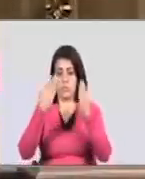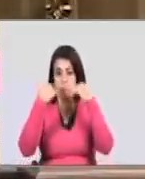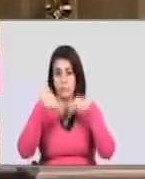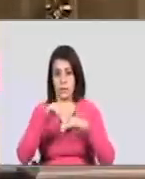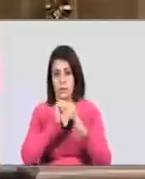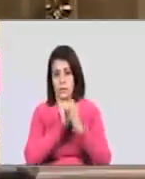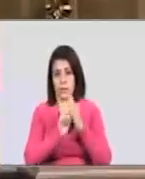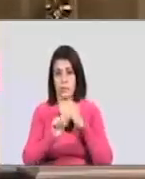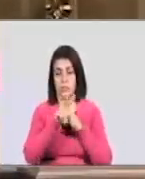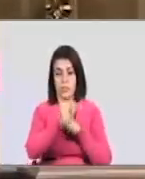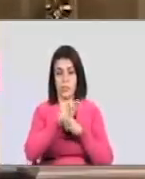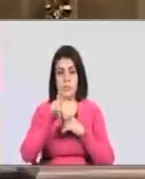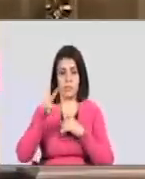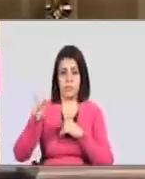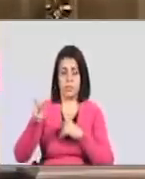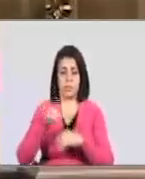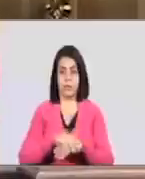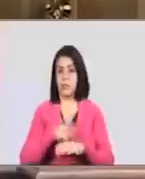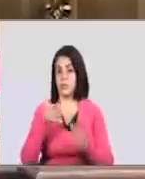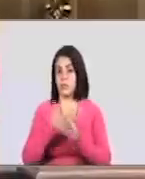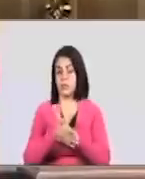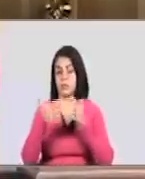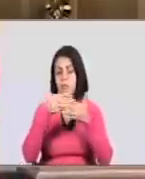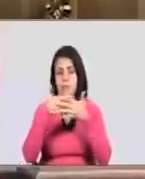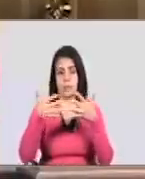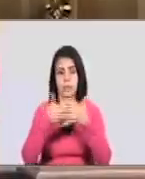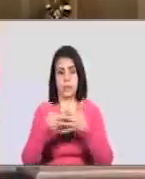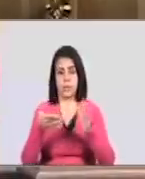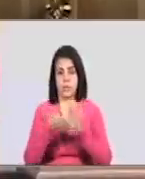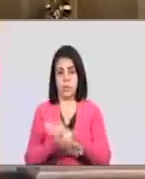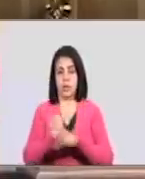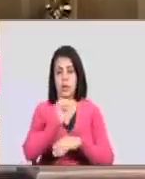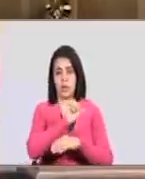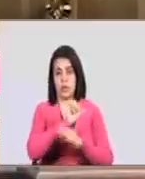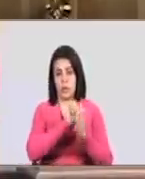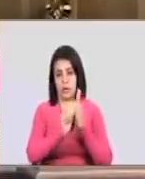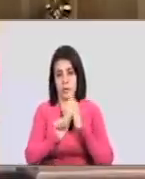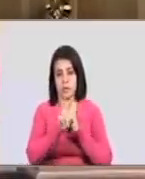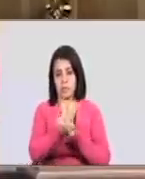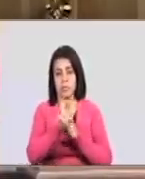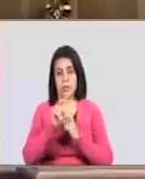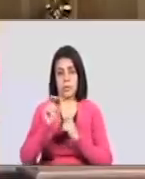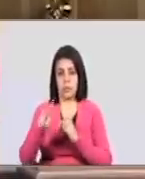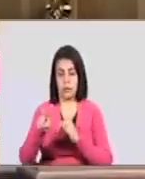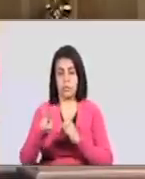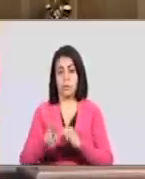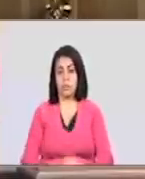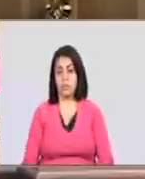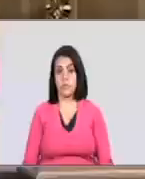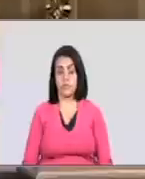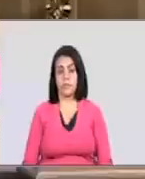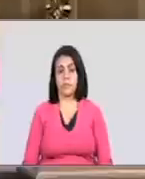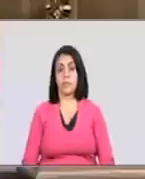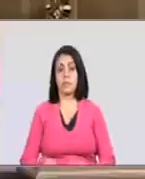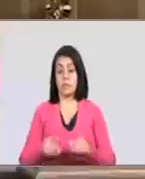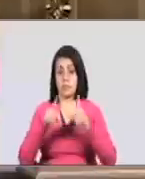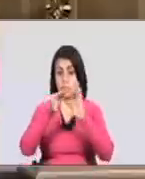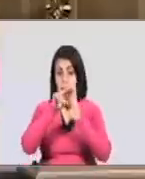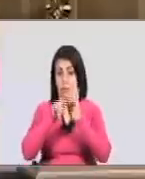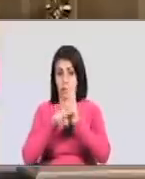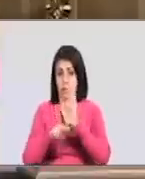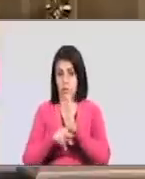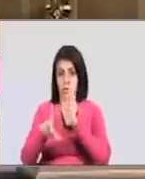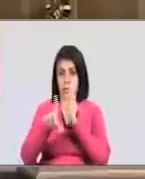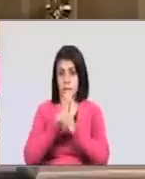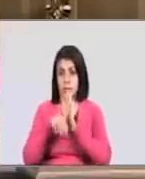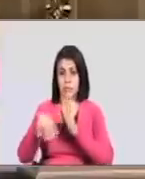ser el artículo 22, el cual queda redactado en los siguientes términos. Artículo 22. Las disposiciones de las